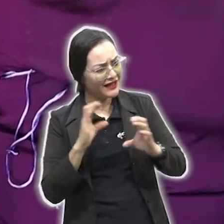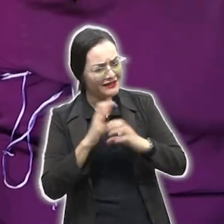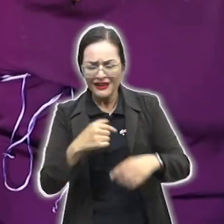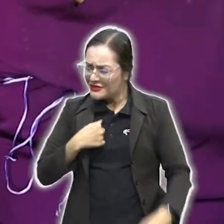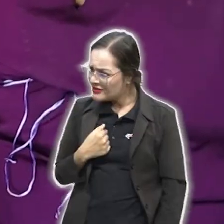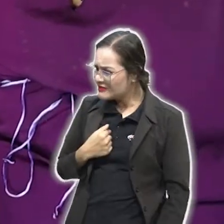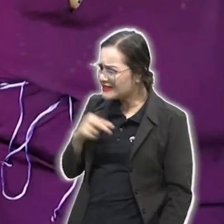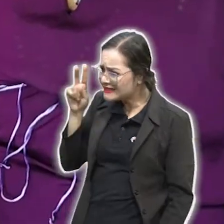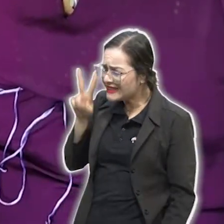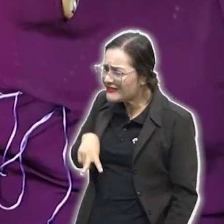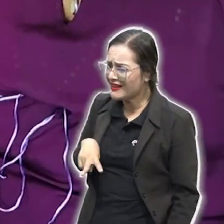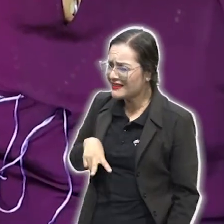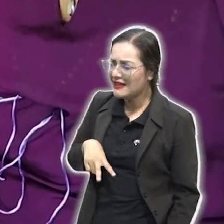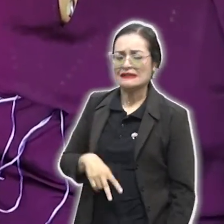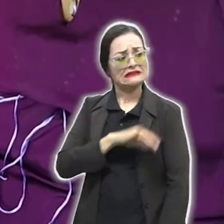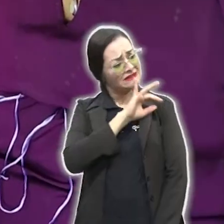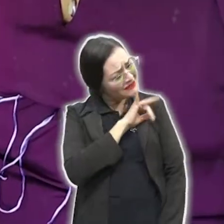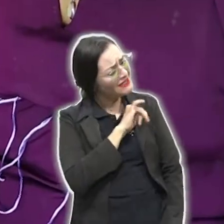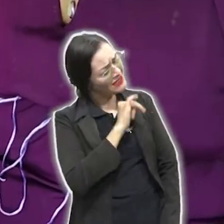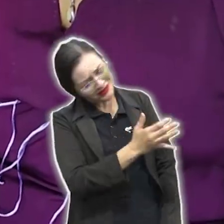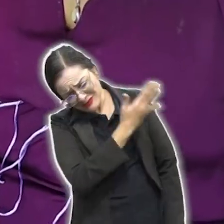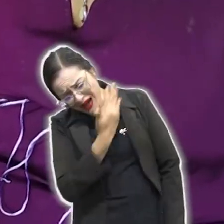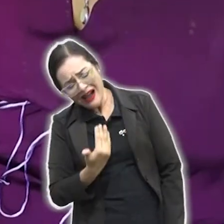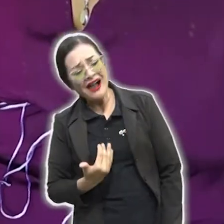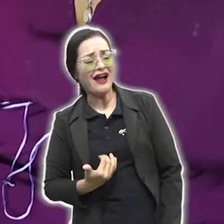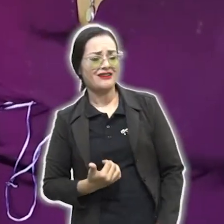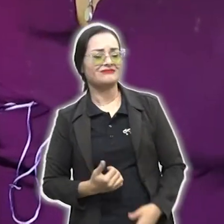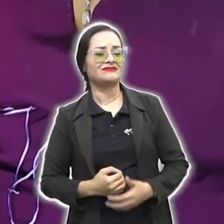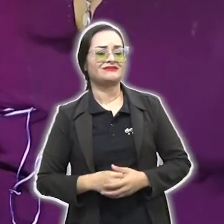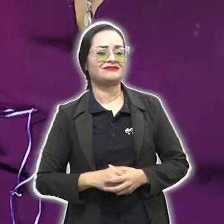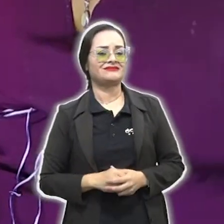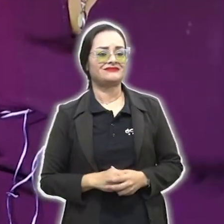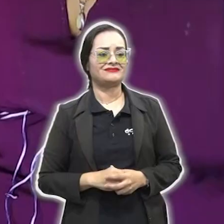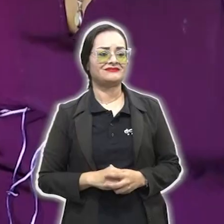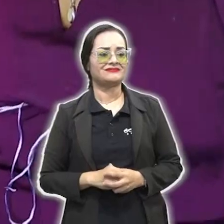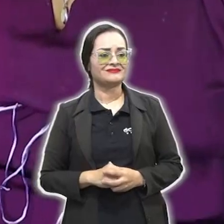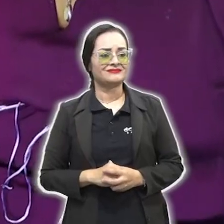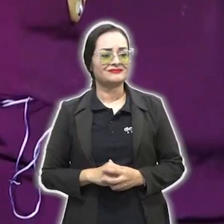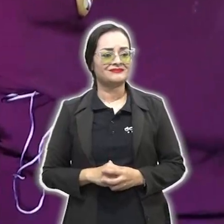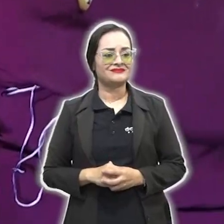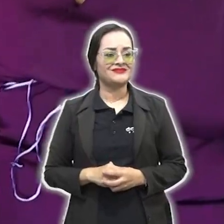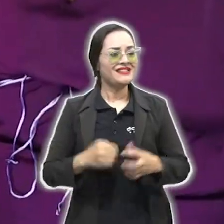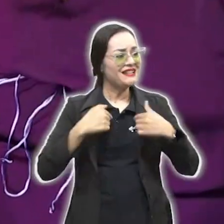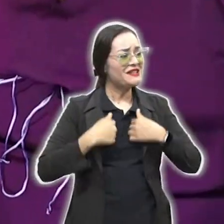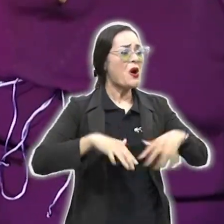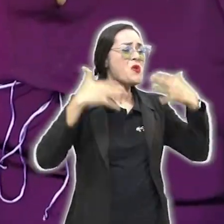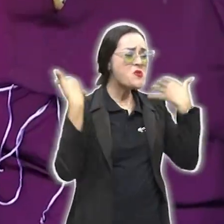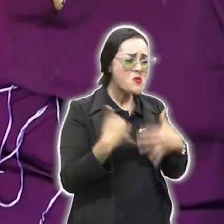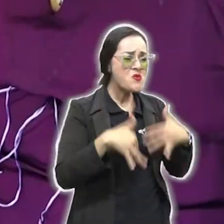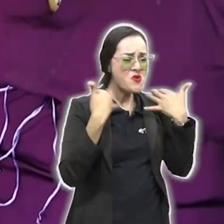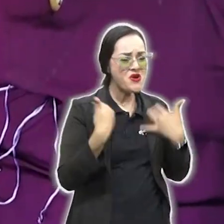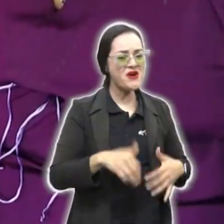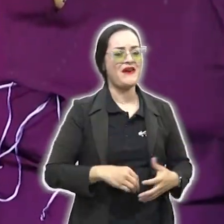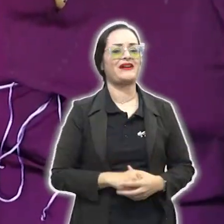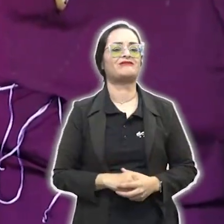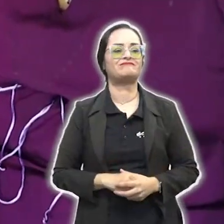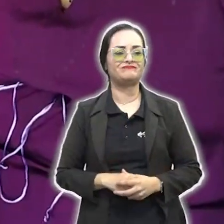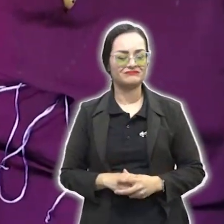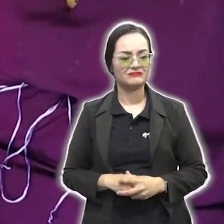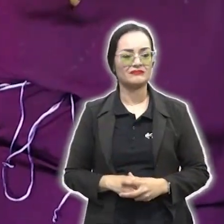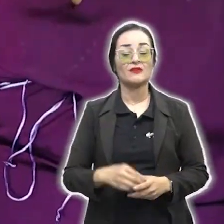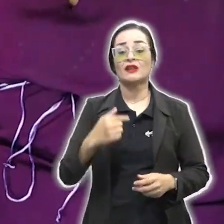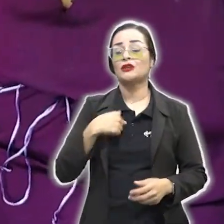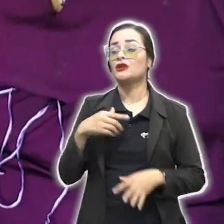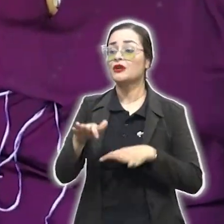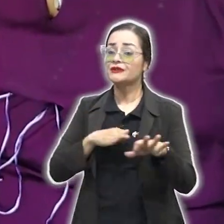serio? Sí, que lo invitaron al Lava Rancho. Y me dice, sí. Ah, entonces eso vinieron la vez pasada. Y no, pues, yo